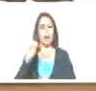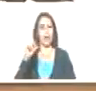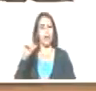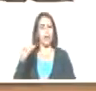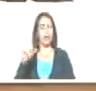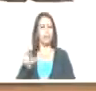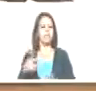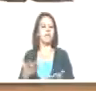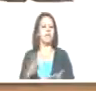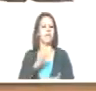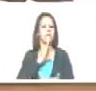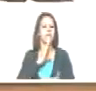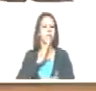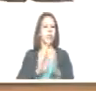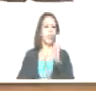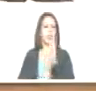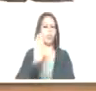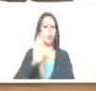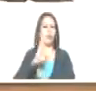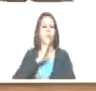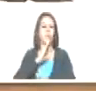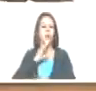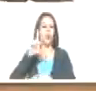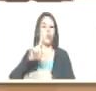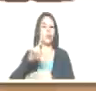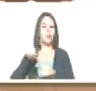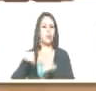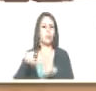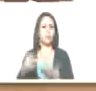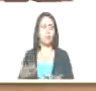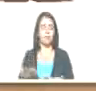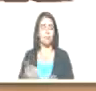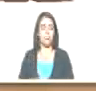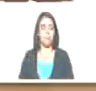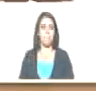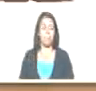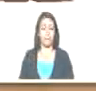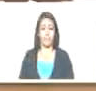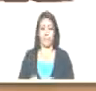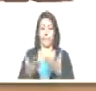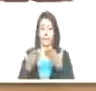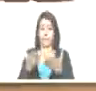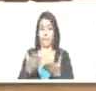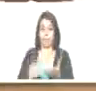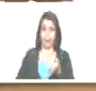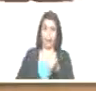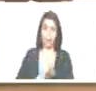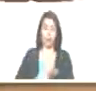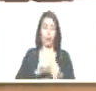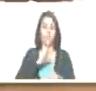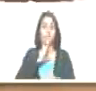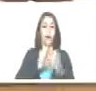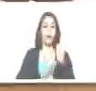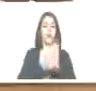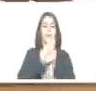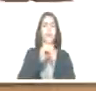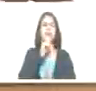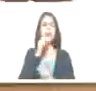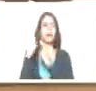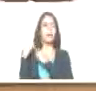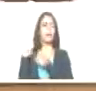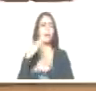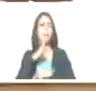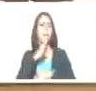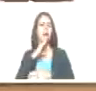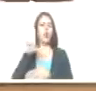Banco Progreso y Banco Latino, que les dieron en auxilio al Banco Progreso. ¿Y quién era el representante del Banco Latino? ¿Cómo